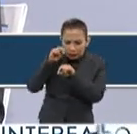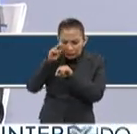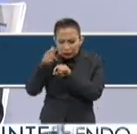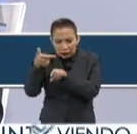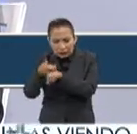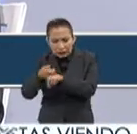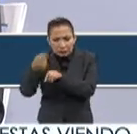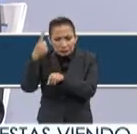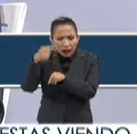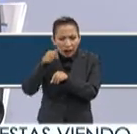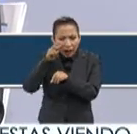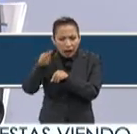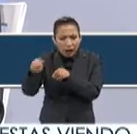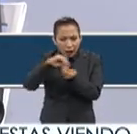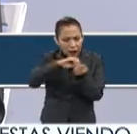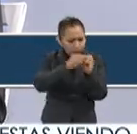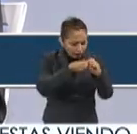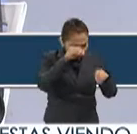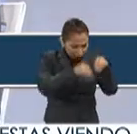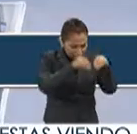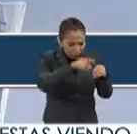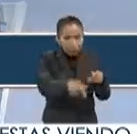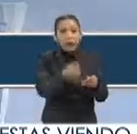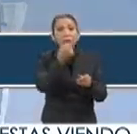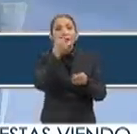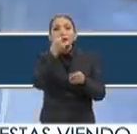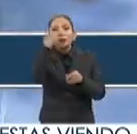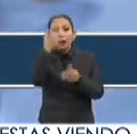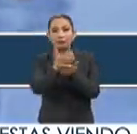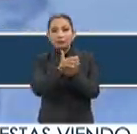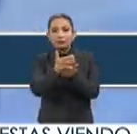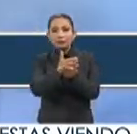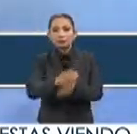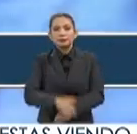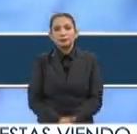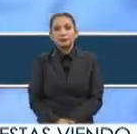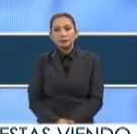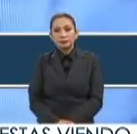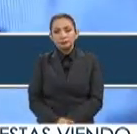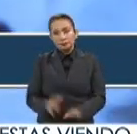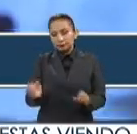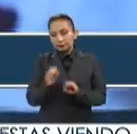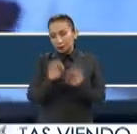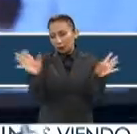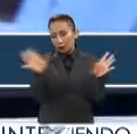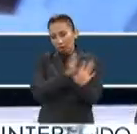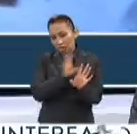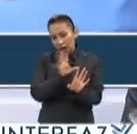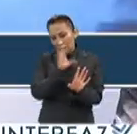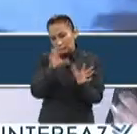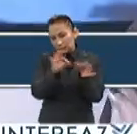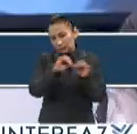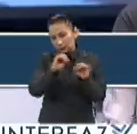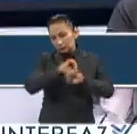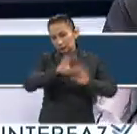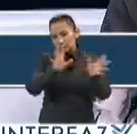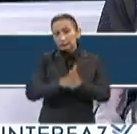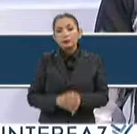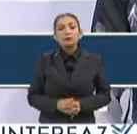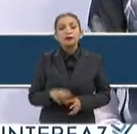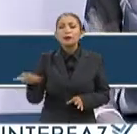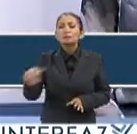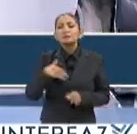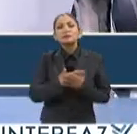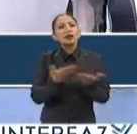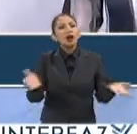que eventualmente pudieran convertirse en medicamentos. Claro. De manera muy general es eso. Sí, claro. Por supuesto. Ahora, ¿cuáles